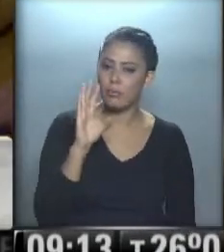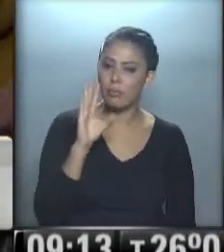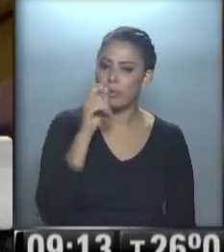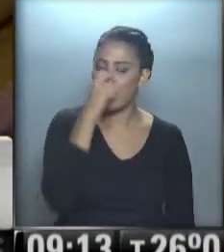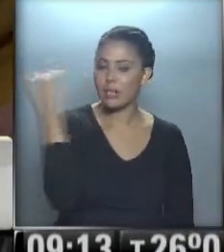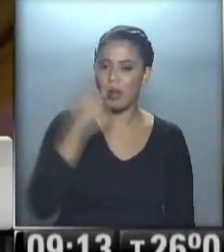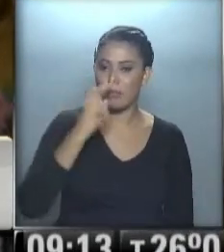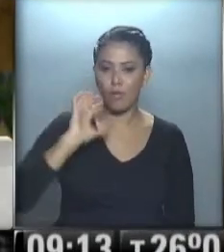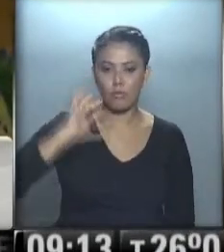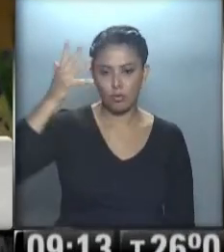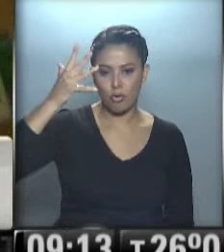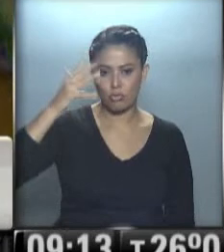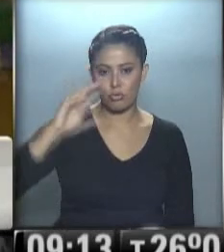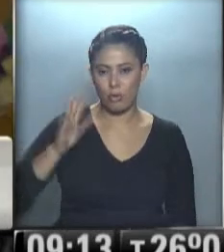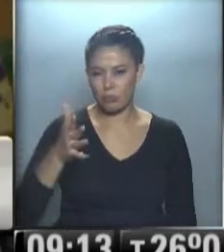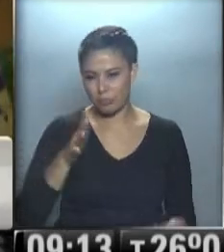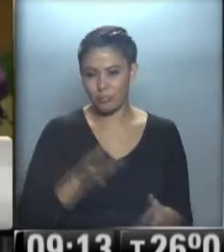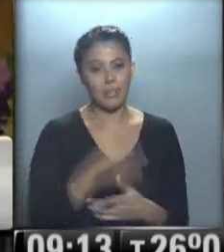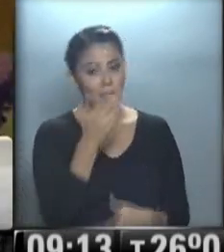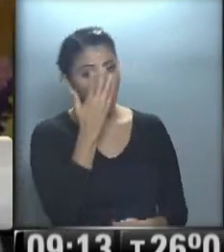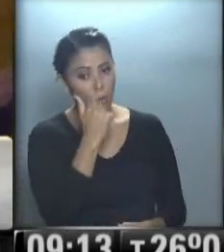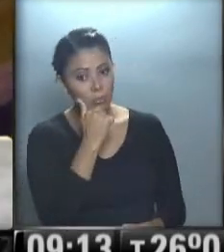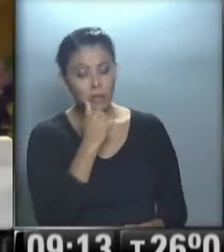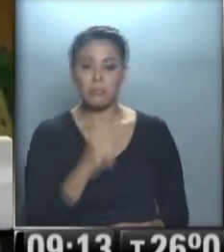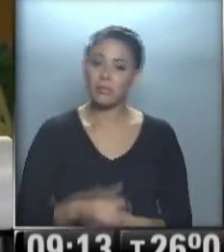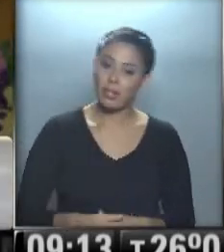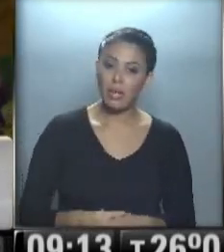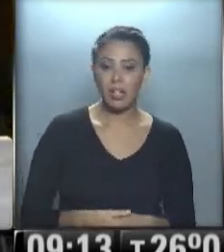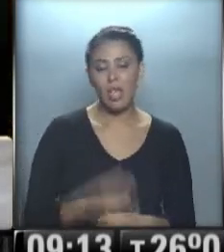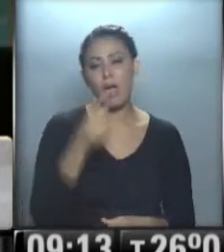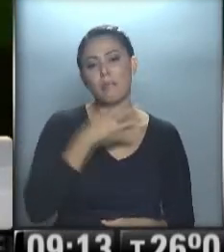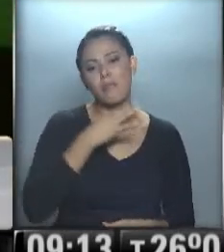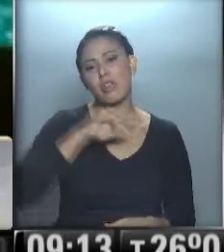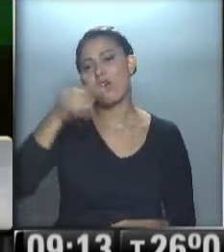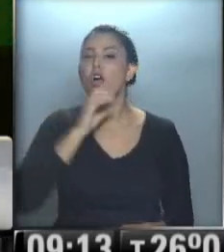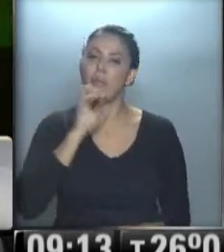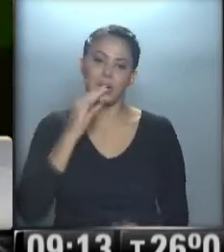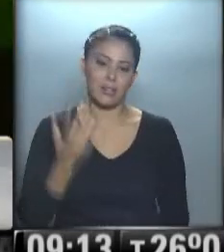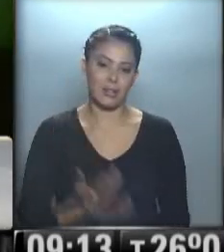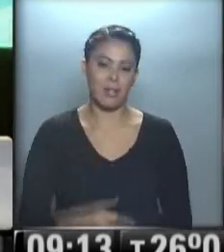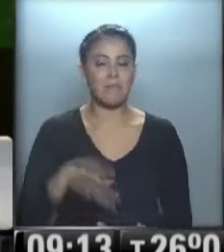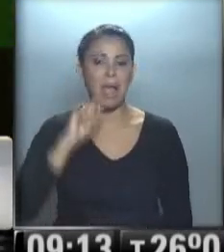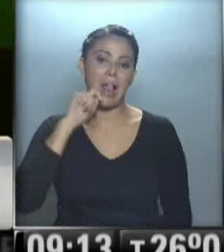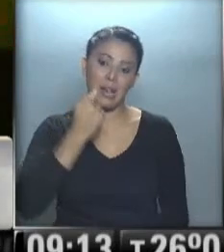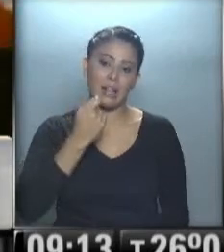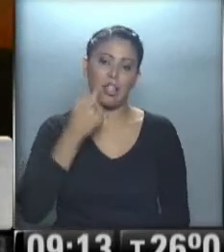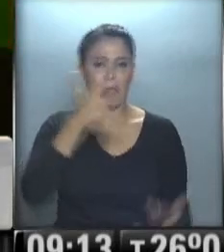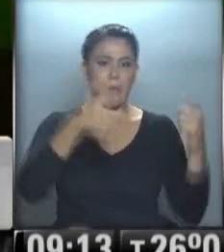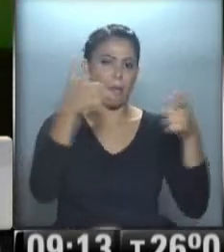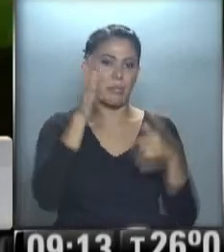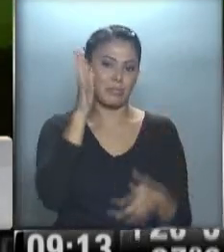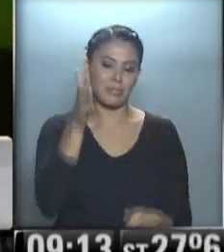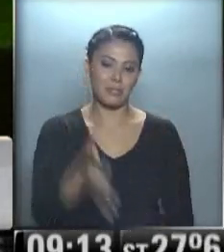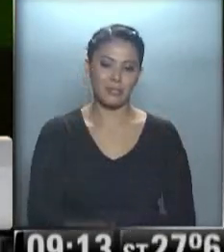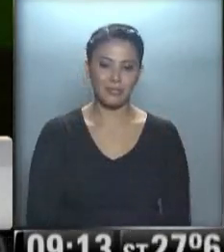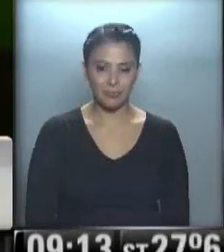Rápido y Furioso. ¿Le gusta? No hubiera preferido una comedia más amable, no tanto tiro.